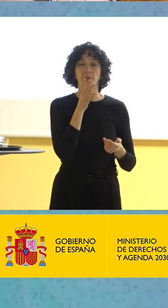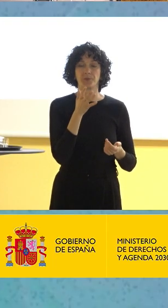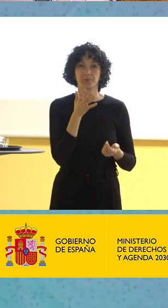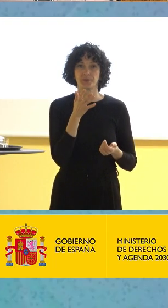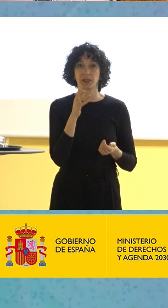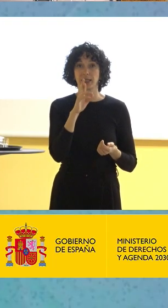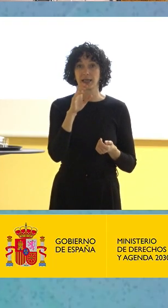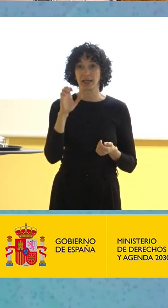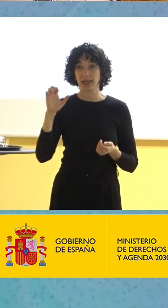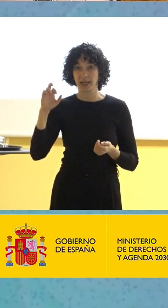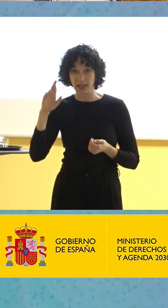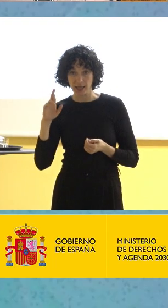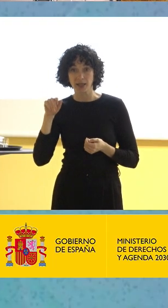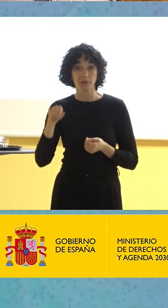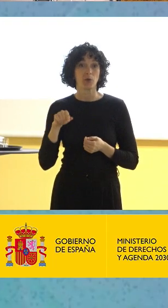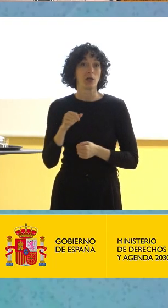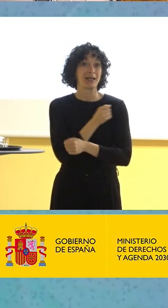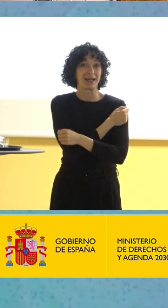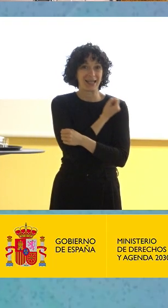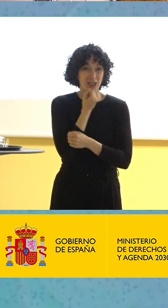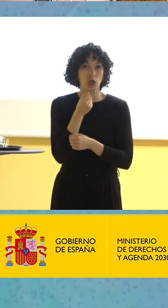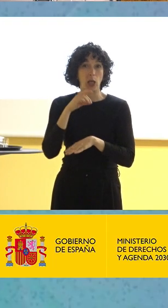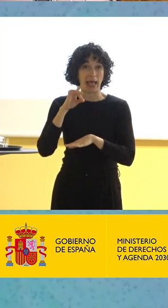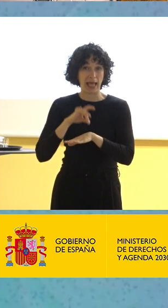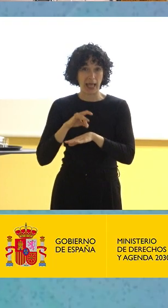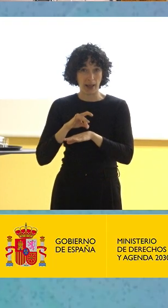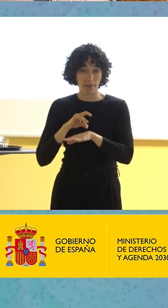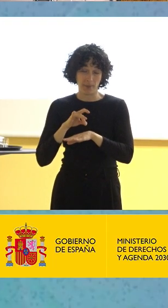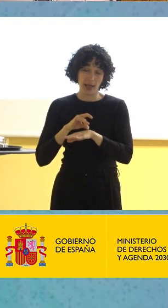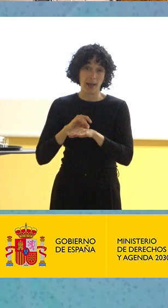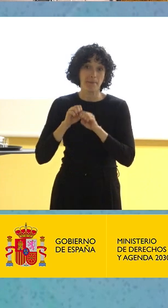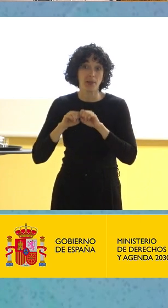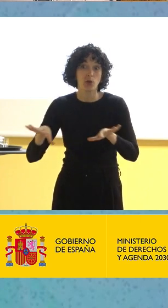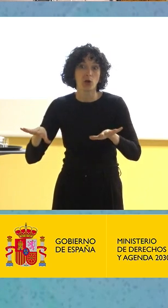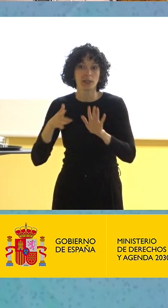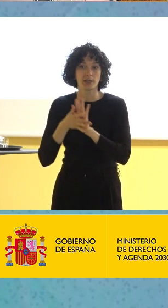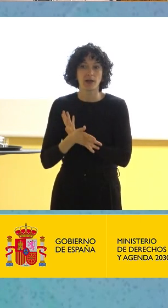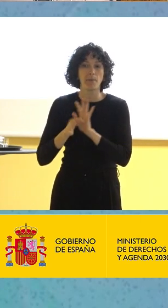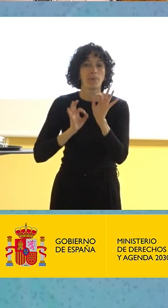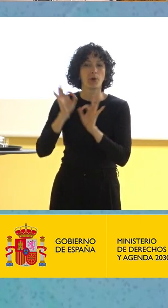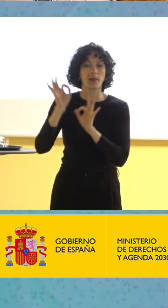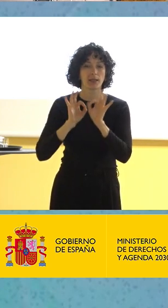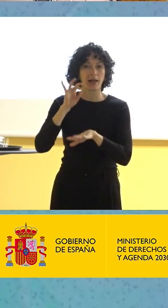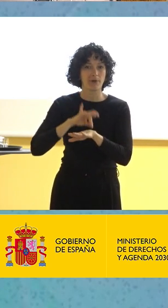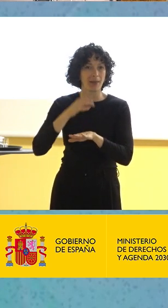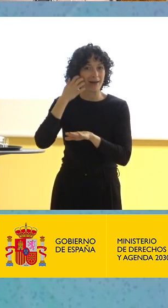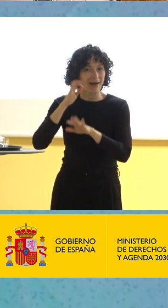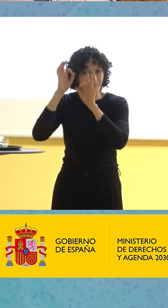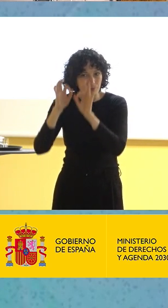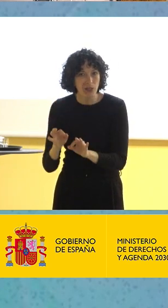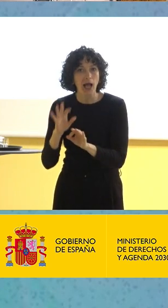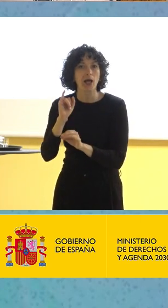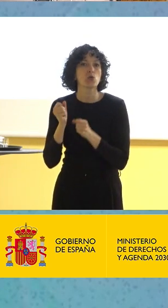el REER, ¿no?, sería el registro epidemiológico, que lo que hace es medir la prevalencia de la enfermedad rara concreta que se esté